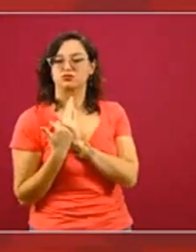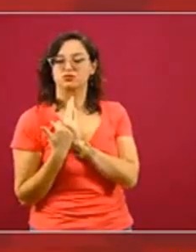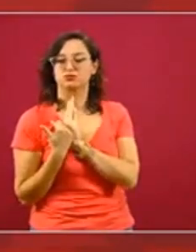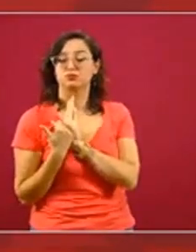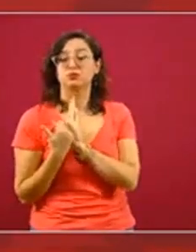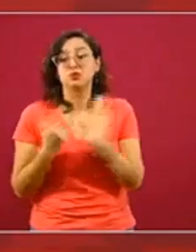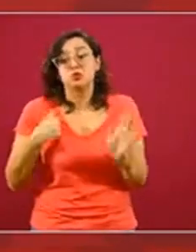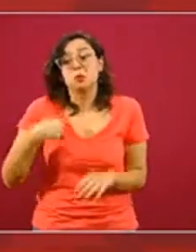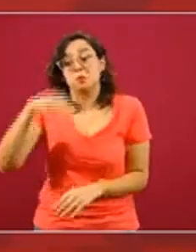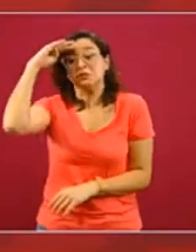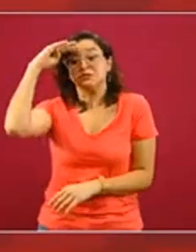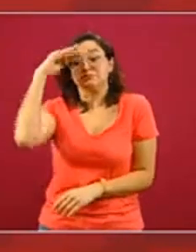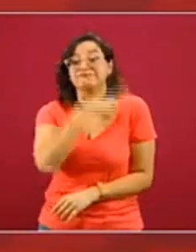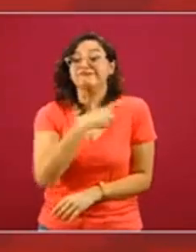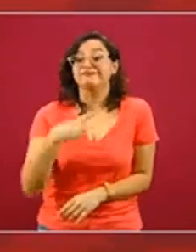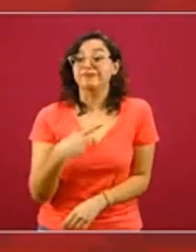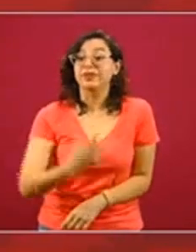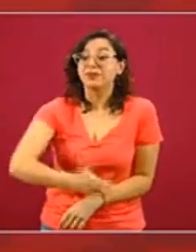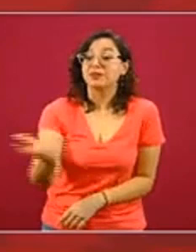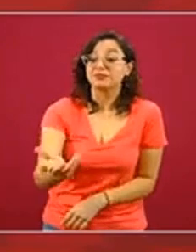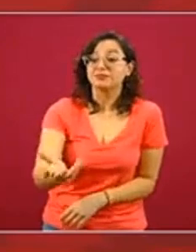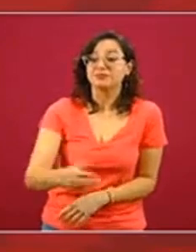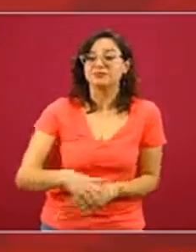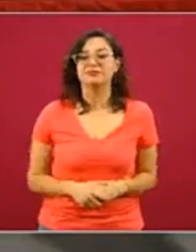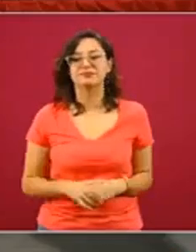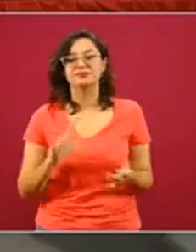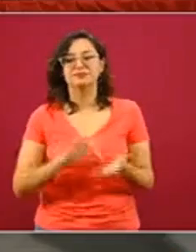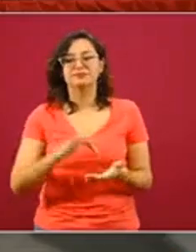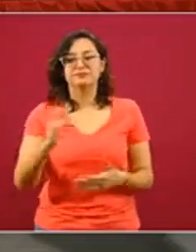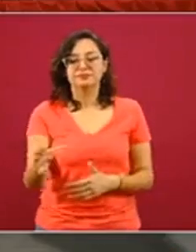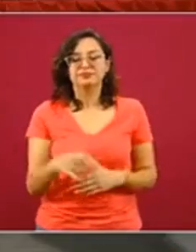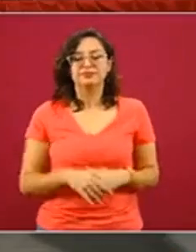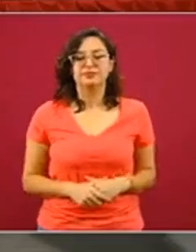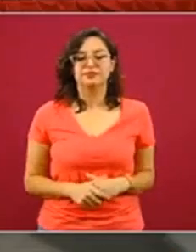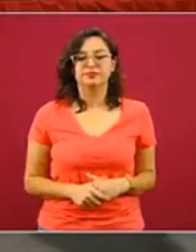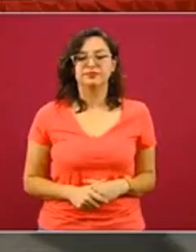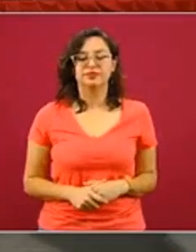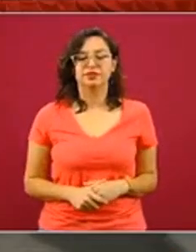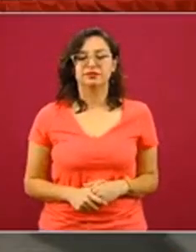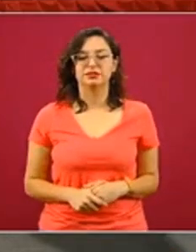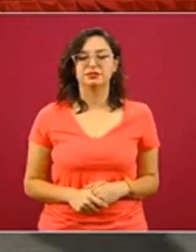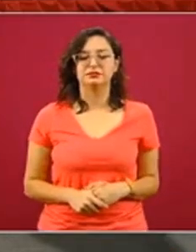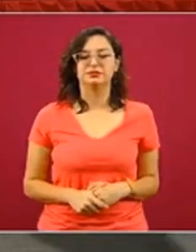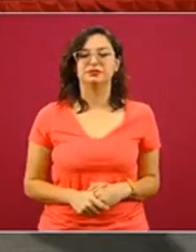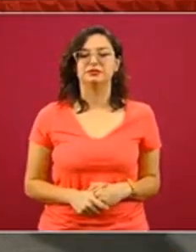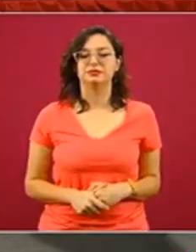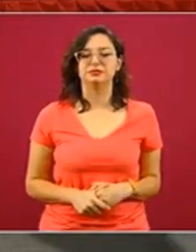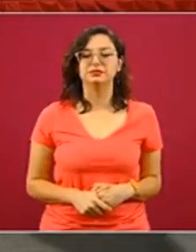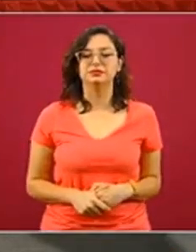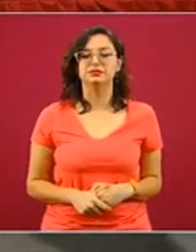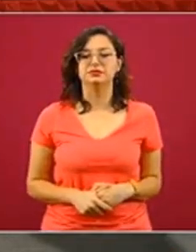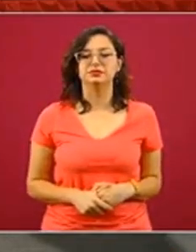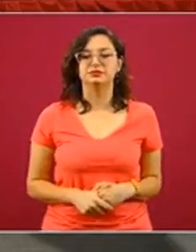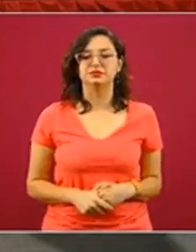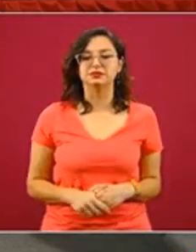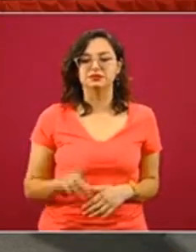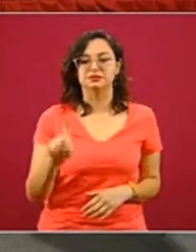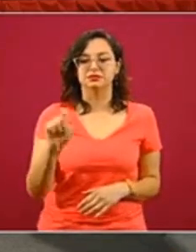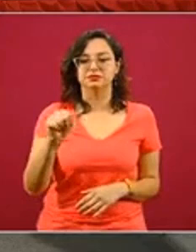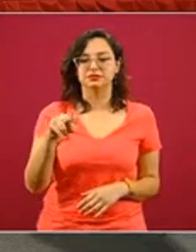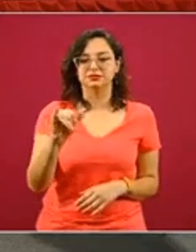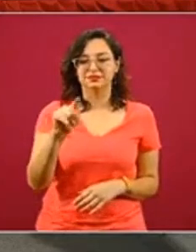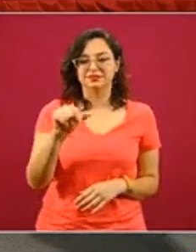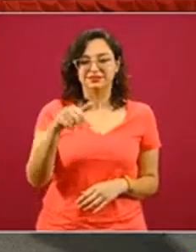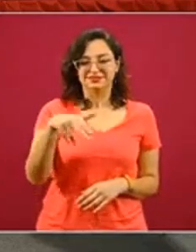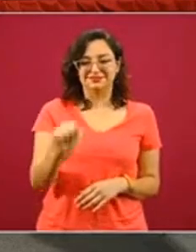Pienso que es lo que hay que hacer. Gracias, estimado Juan. Daniela Pastrana, a pie de página.